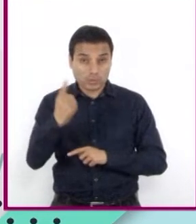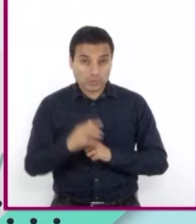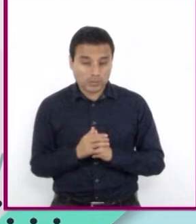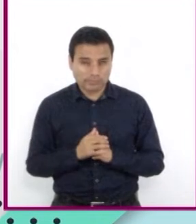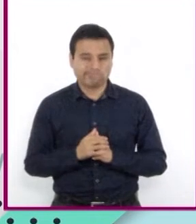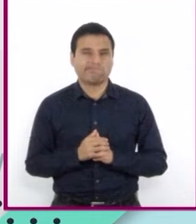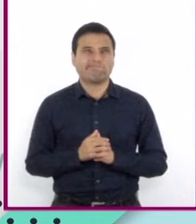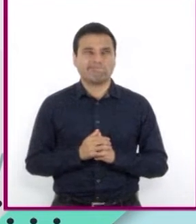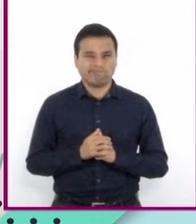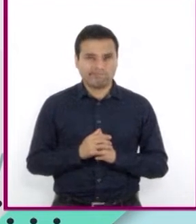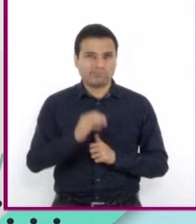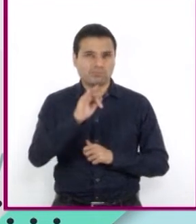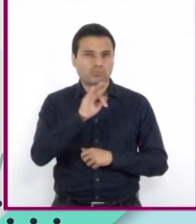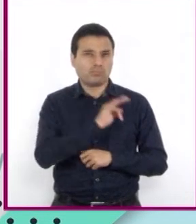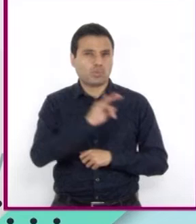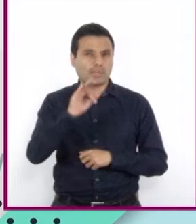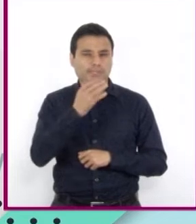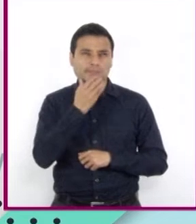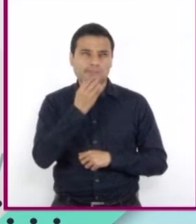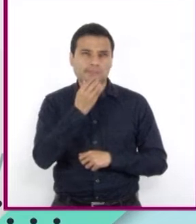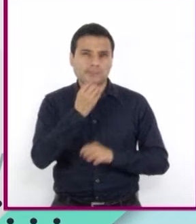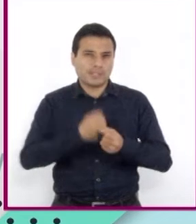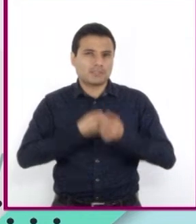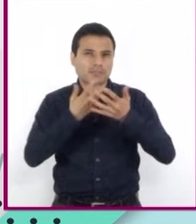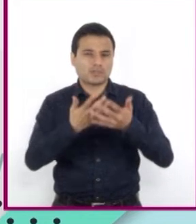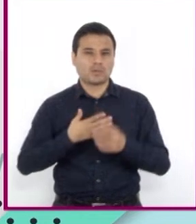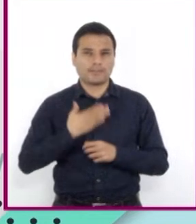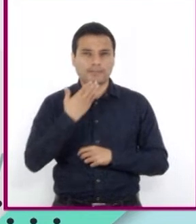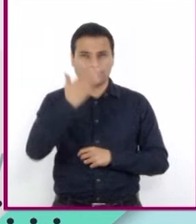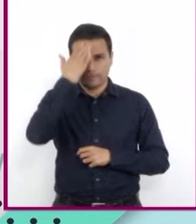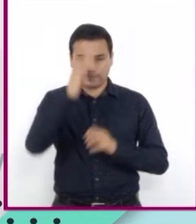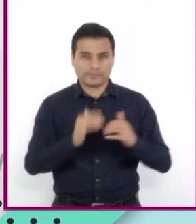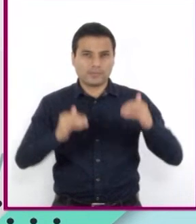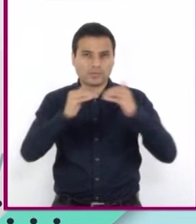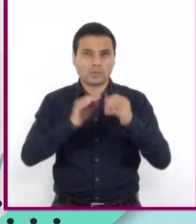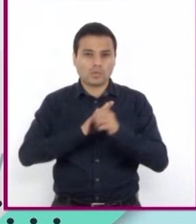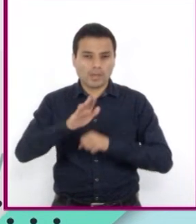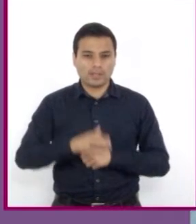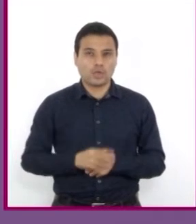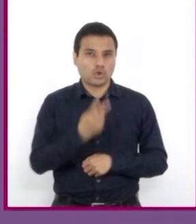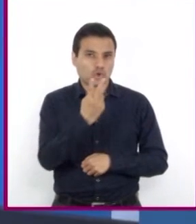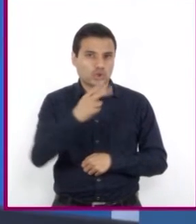1, pienso que una expresión equivalente es 2n.